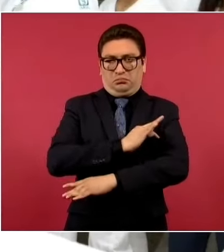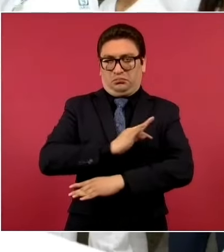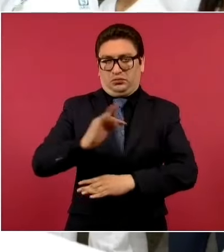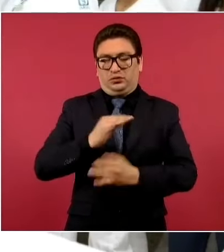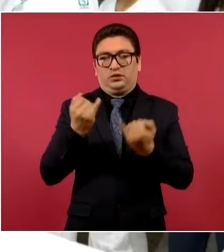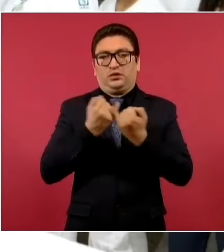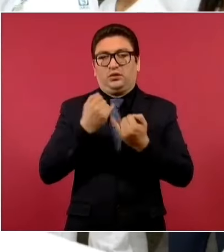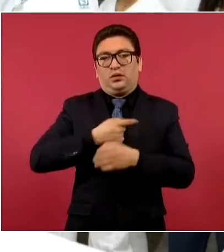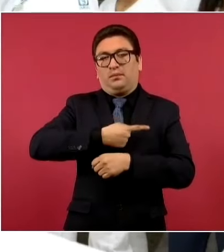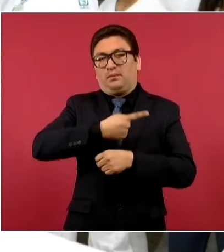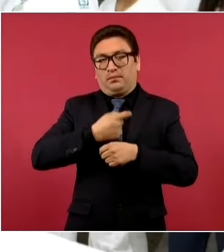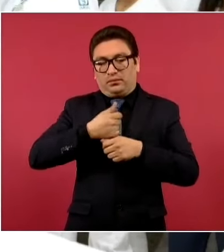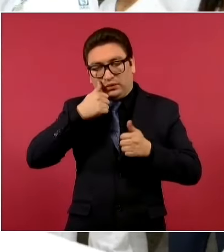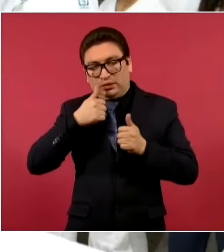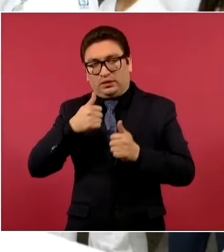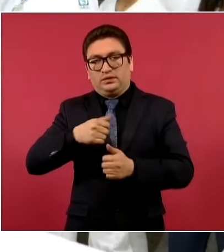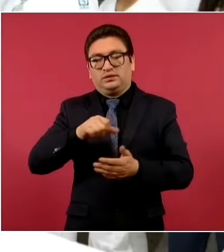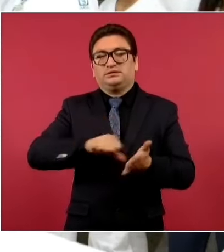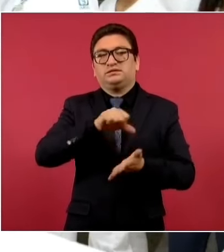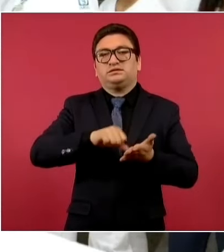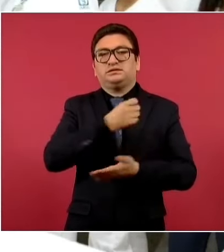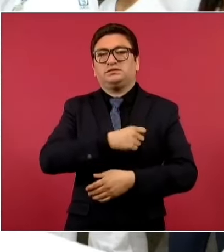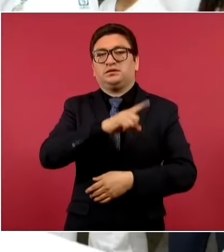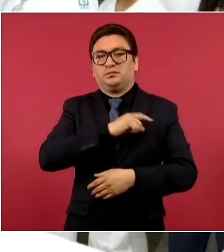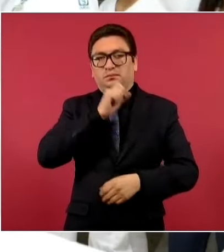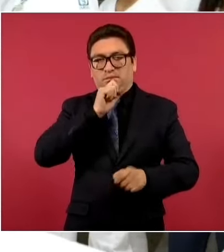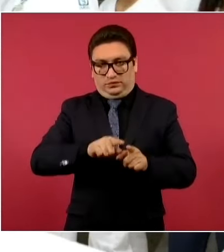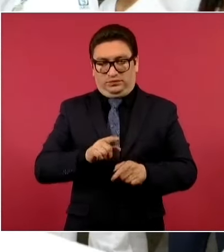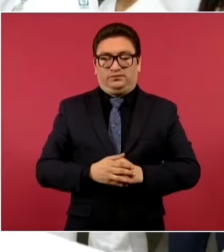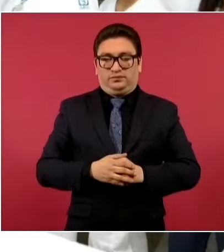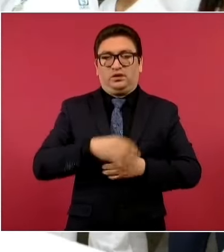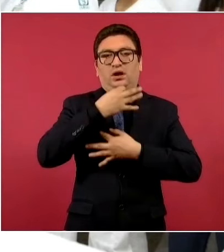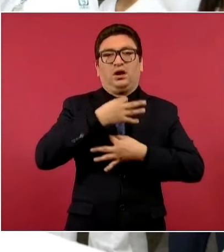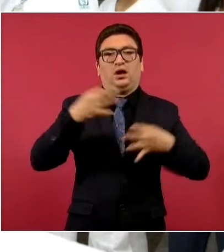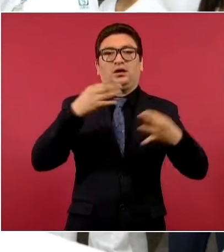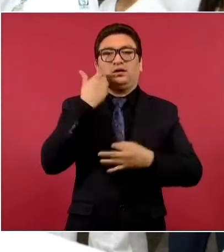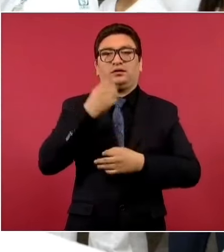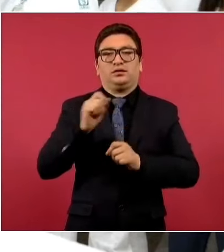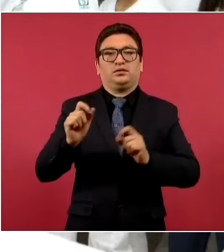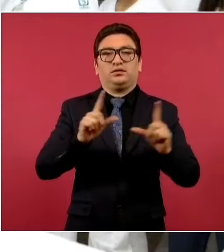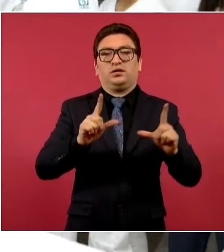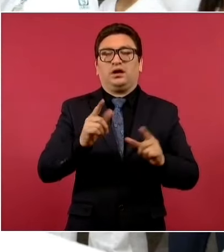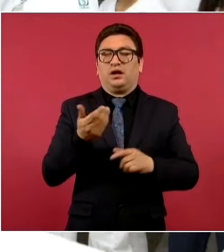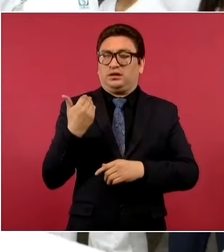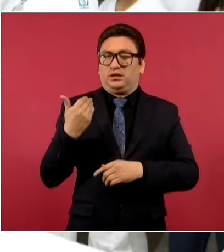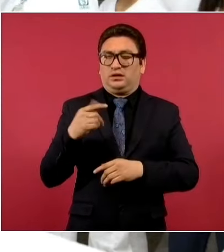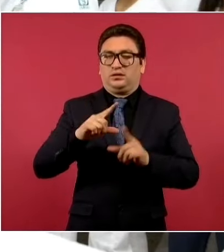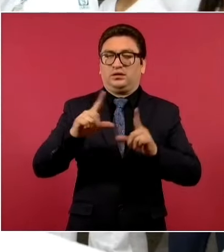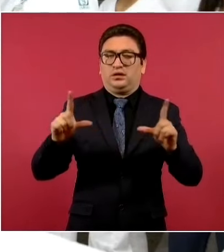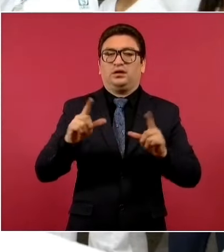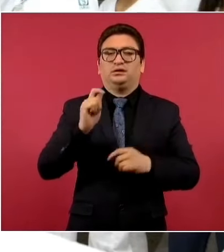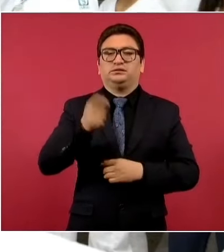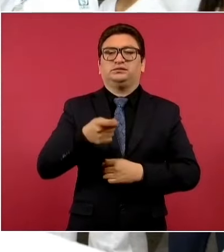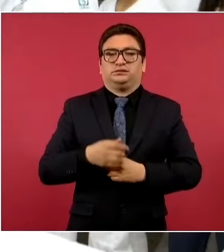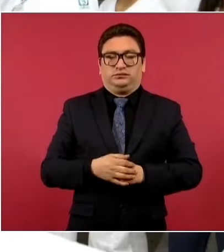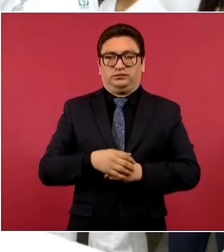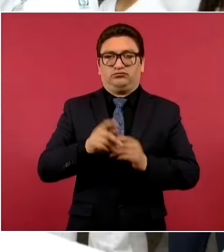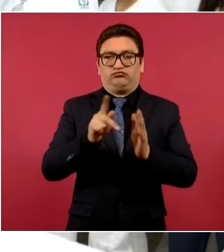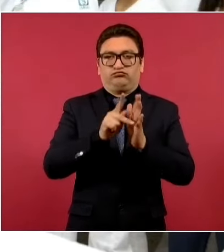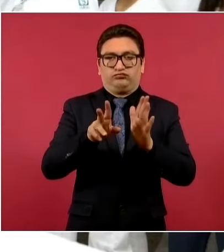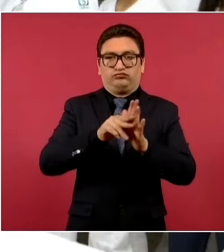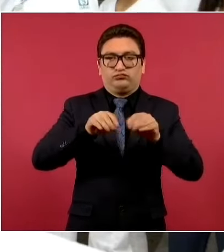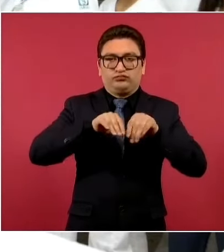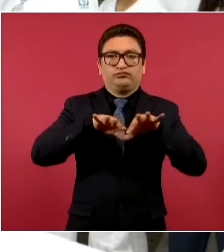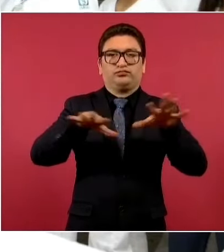atención, es decir, en los centros de salud. Y también hoy queremos anunciar, la anterior, por favor, esto que es la convocatoria que